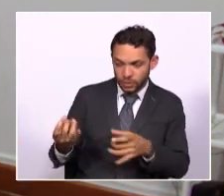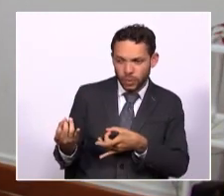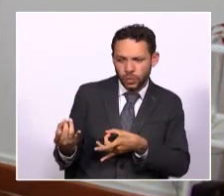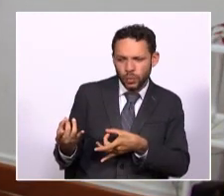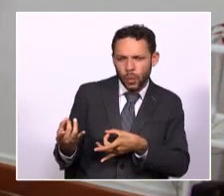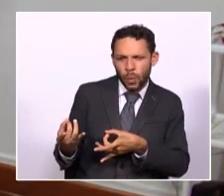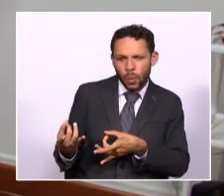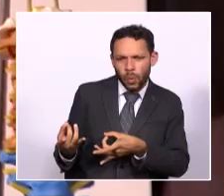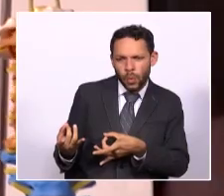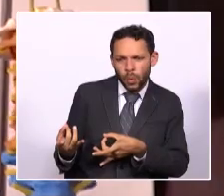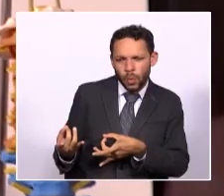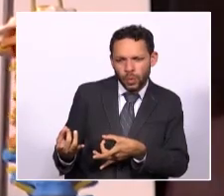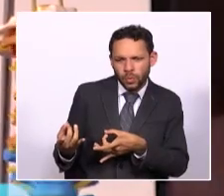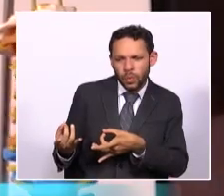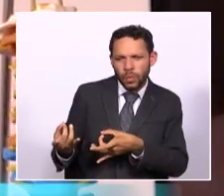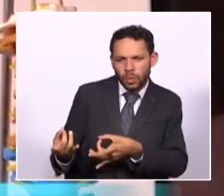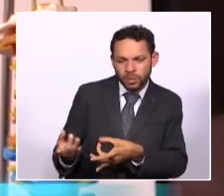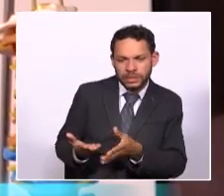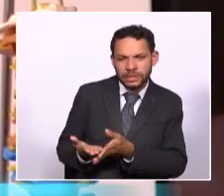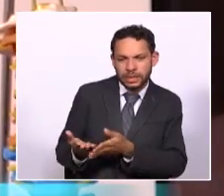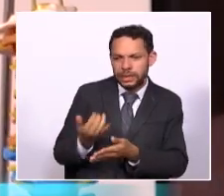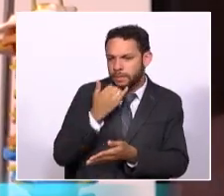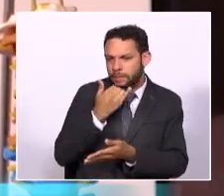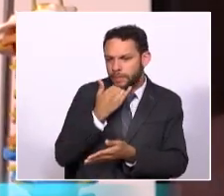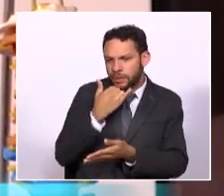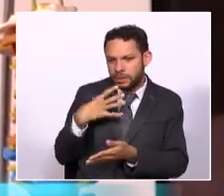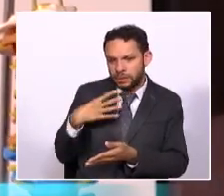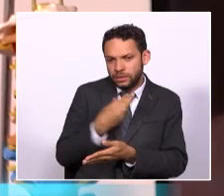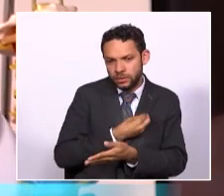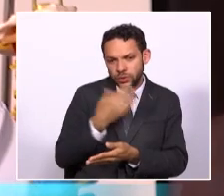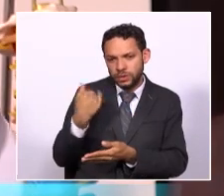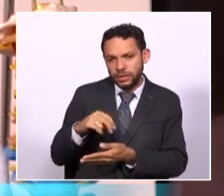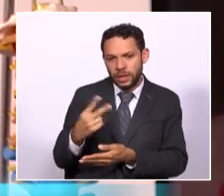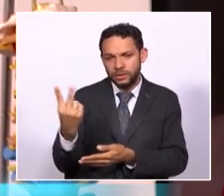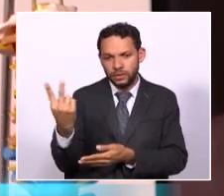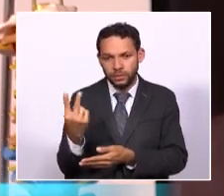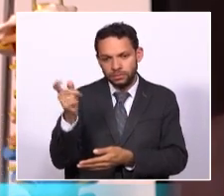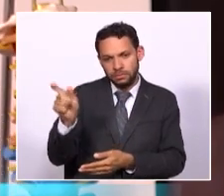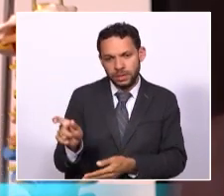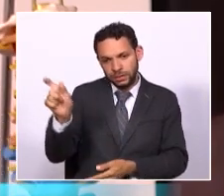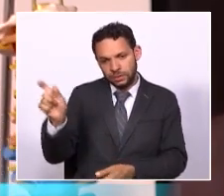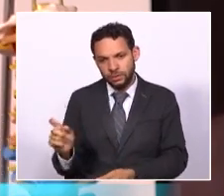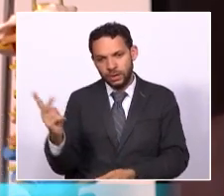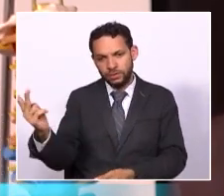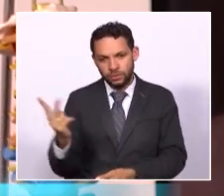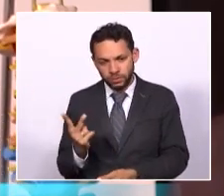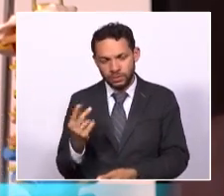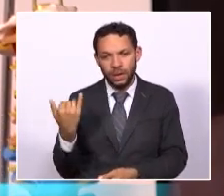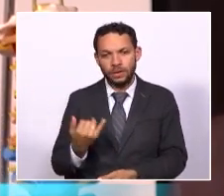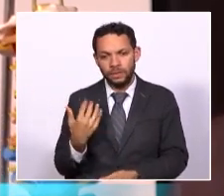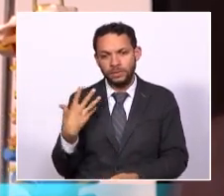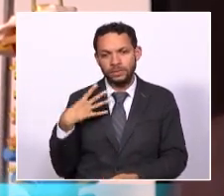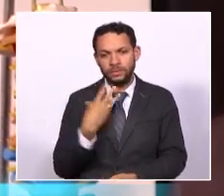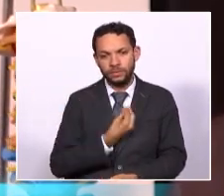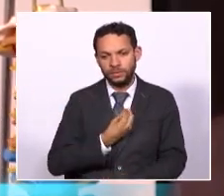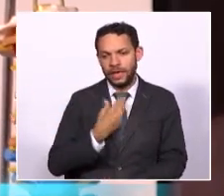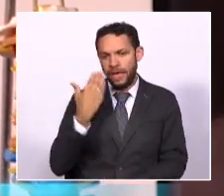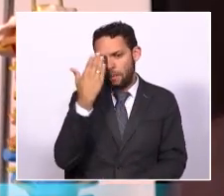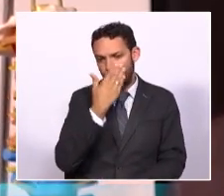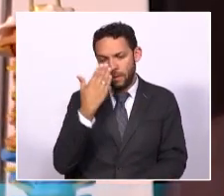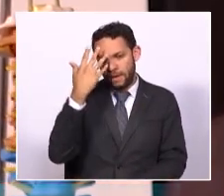definir de dónde, qué es lo que pasa. Vamos a tener acá dos pacientes y vamos a evaluar lo que ustedes pueden hacer en sus